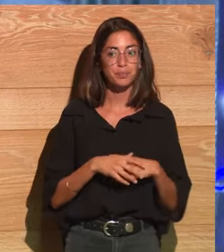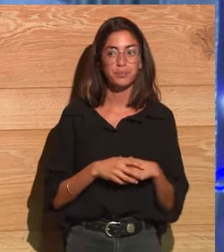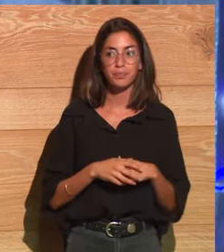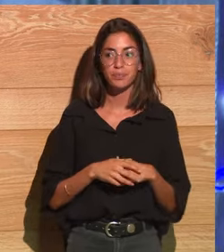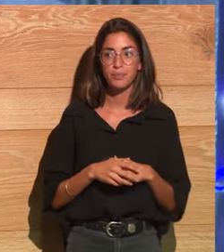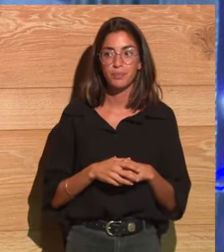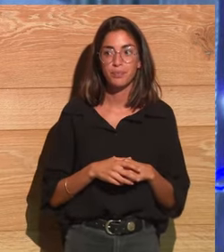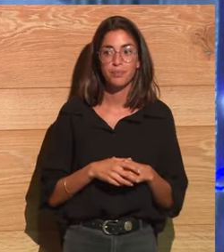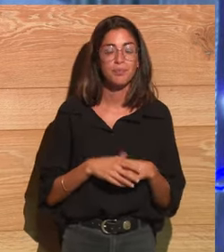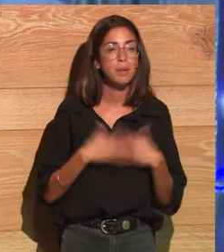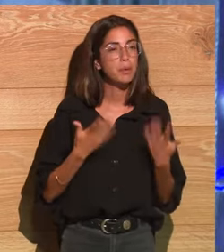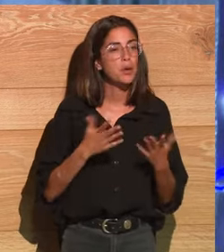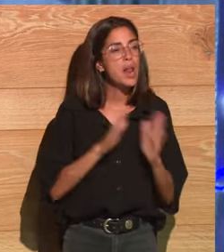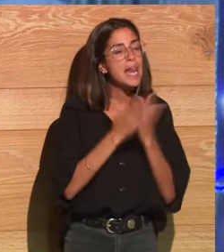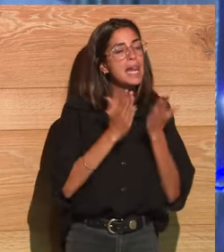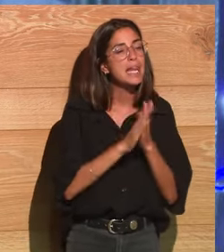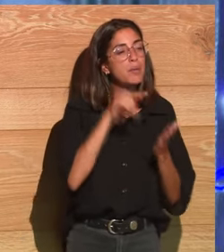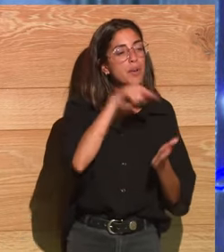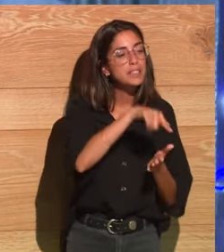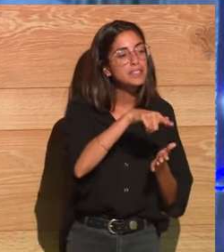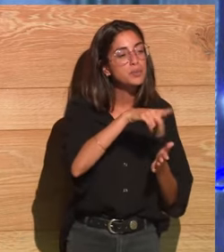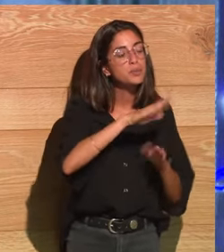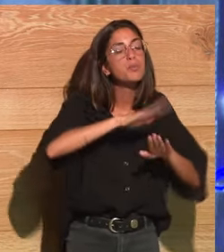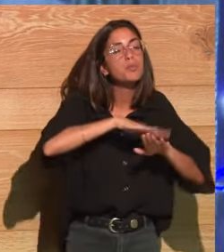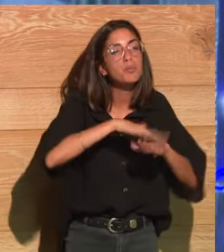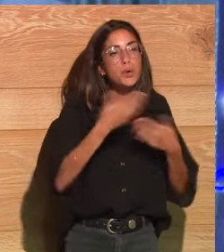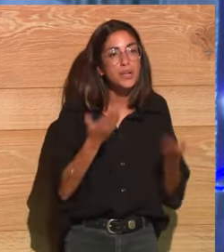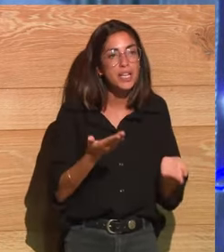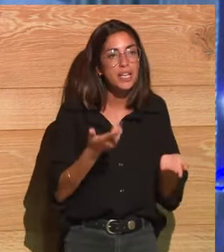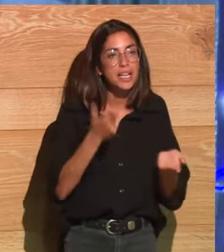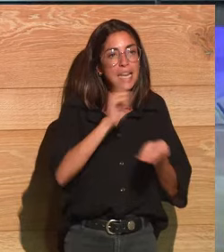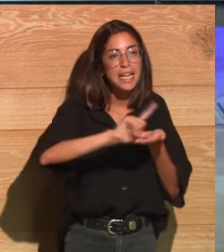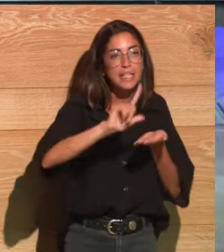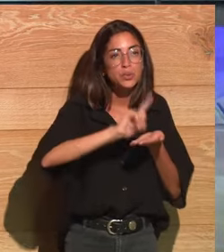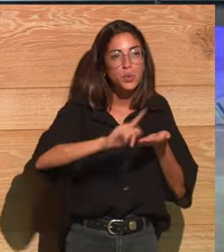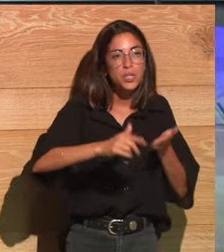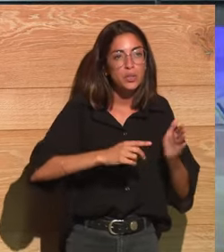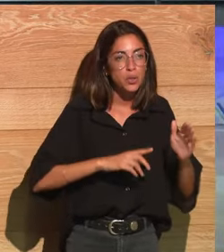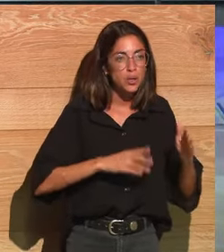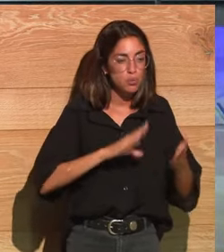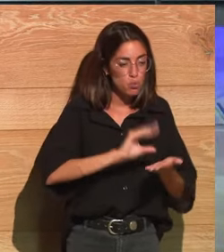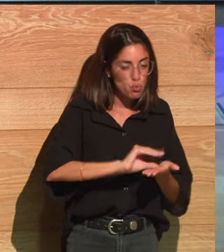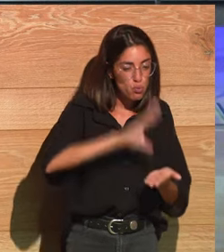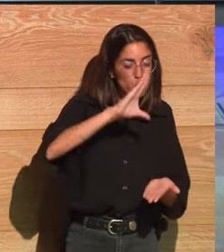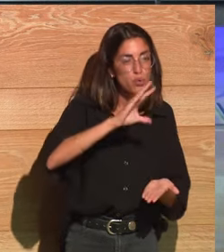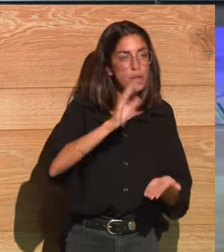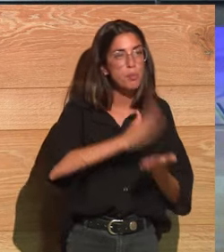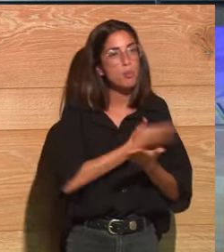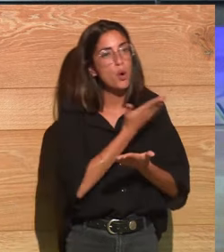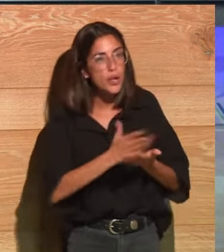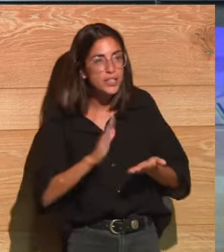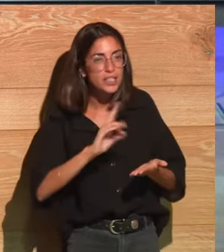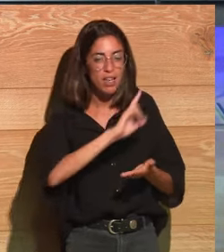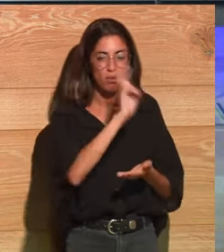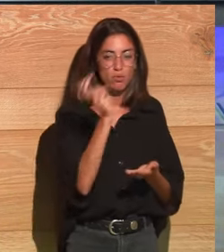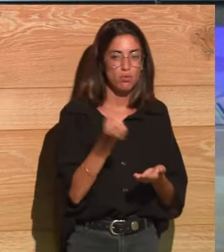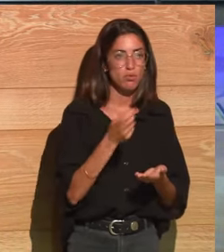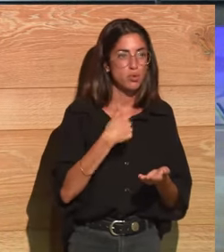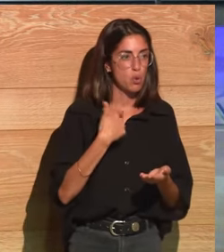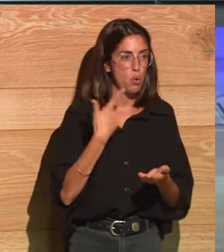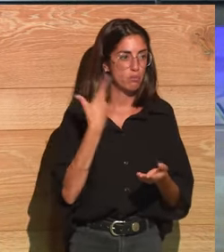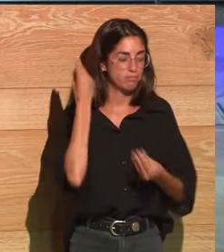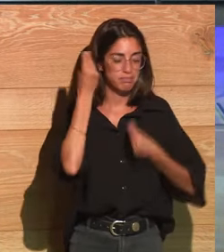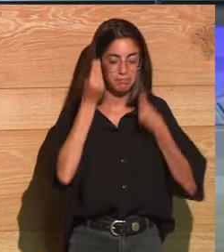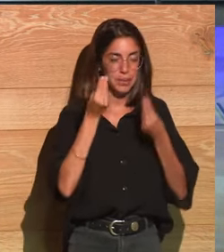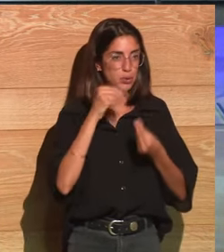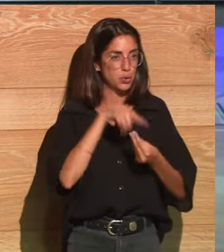¿Por qué el libro es así? ¿Por qué hay tanta literatura en este libro? Y poesía y tal. Hay mucha. Y no por fardar, ¿eh?